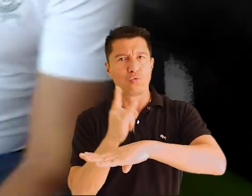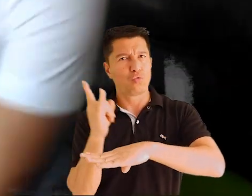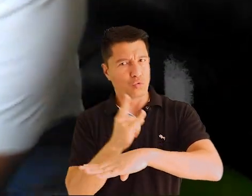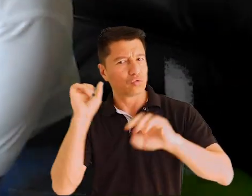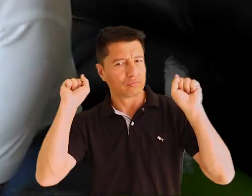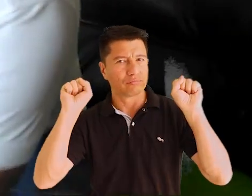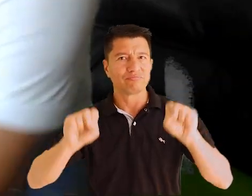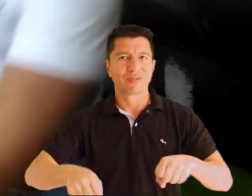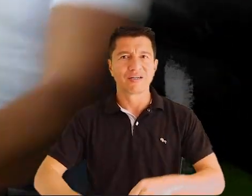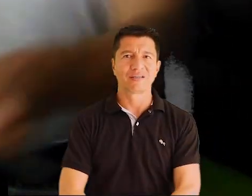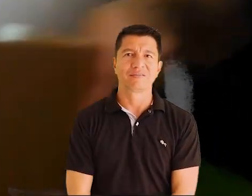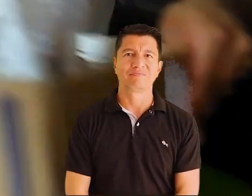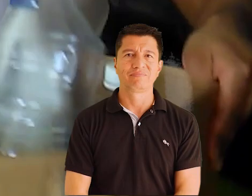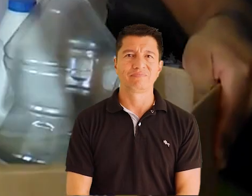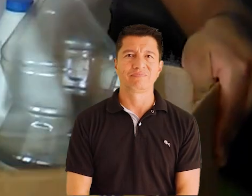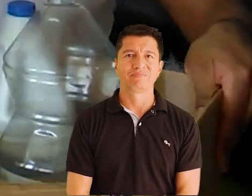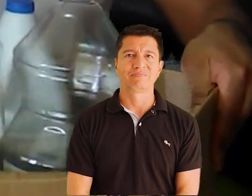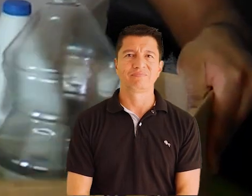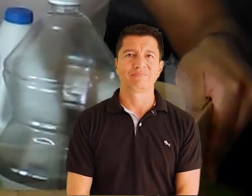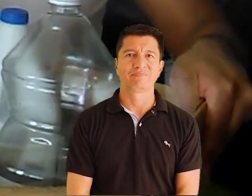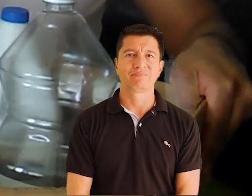oportunidad.